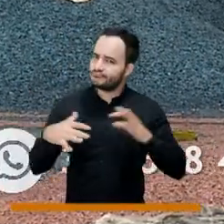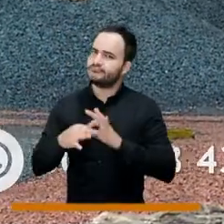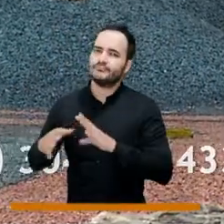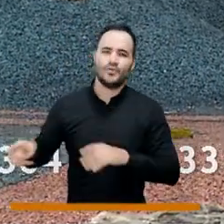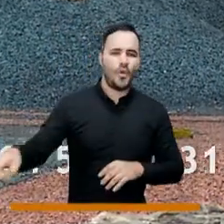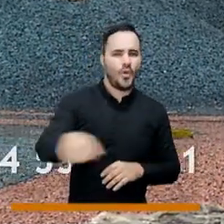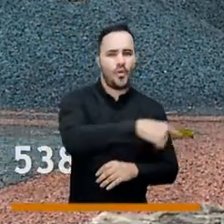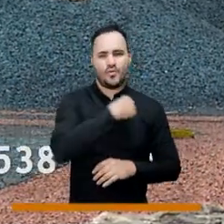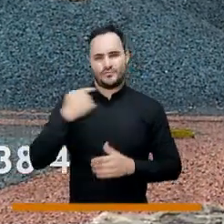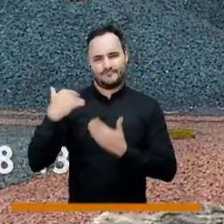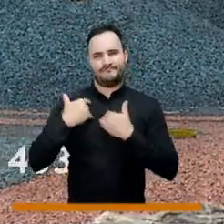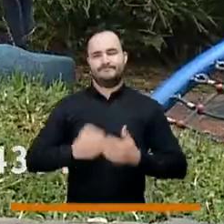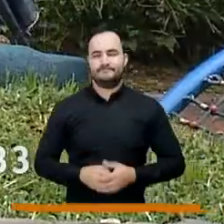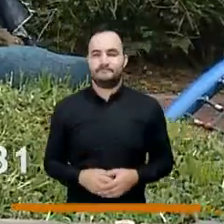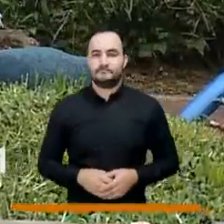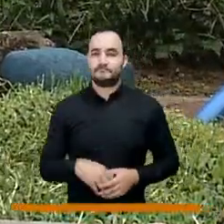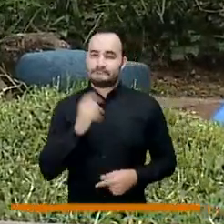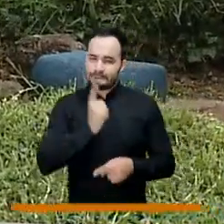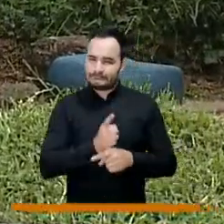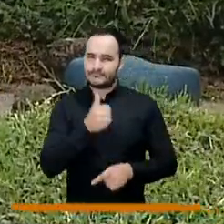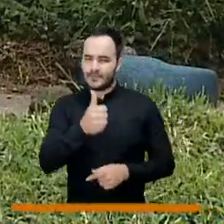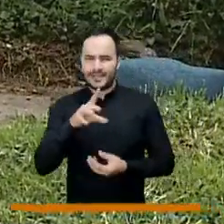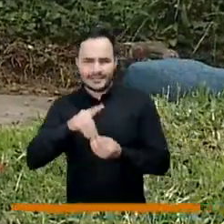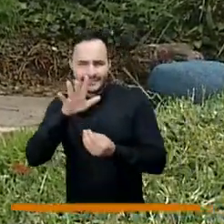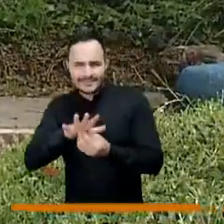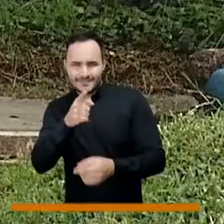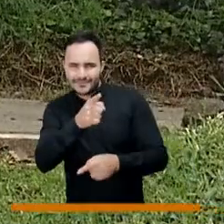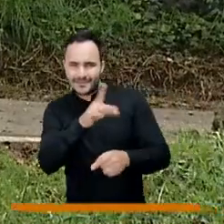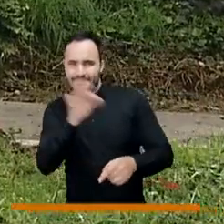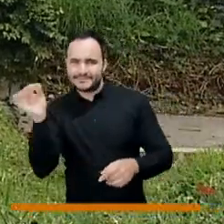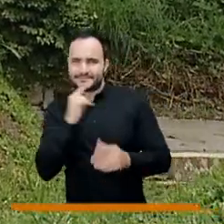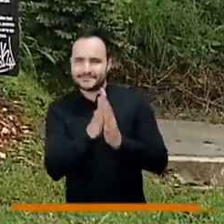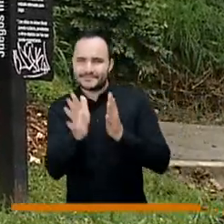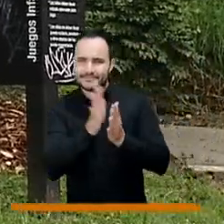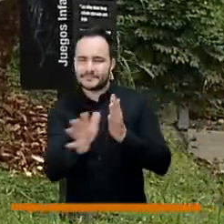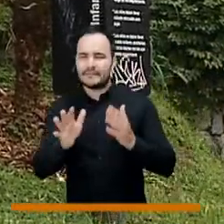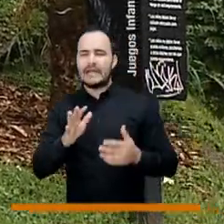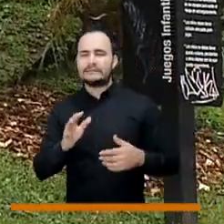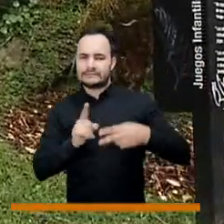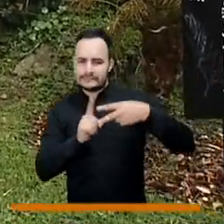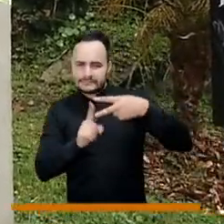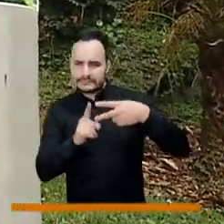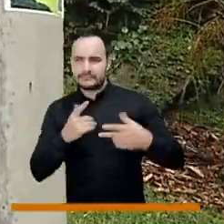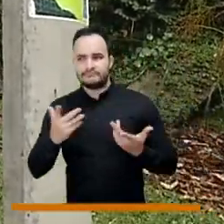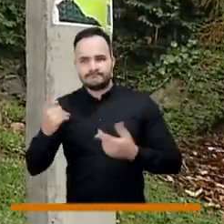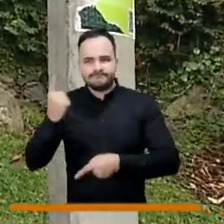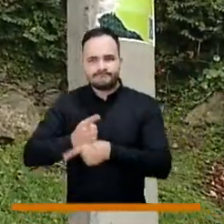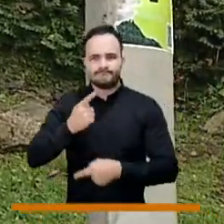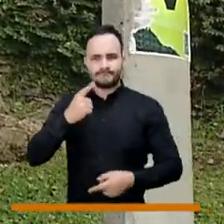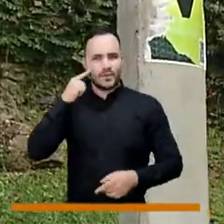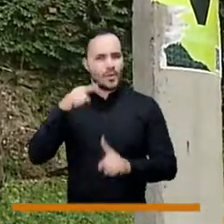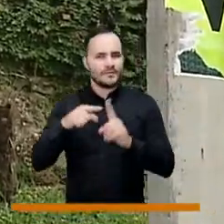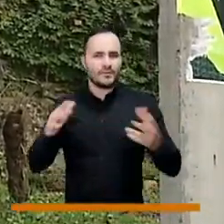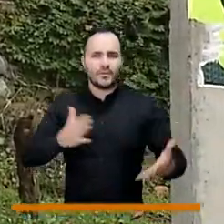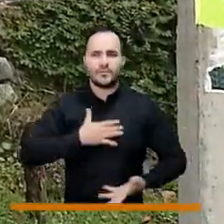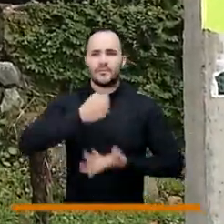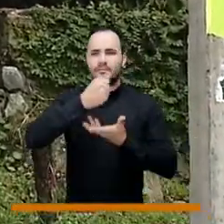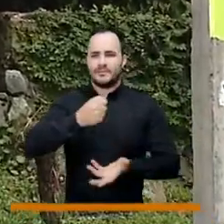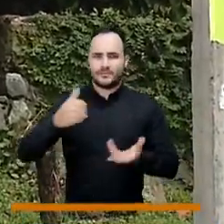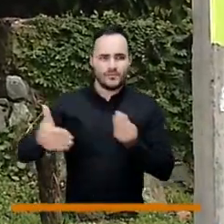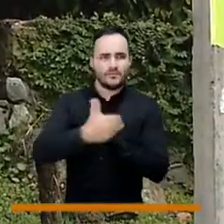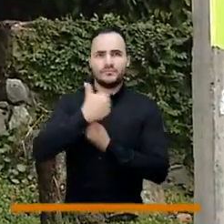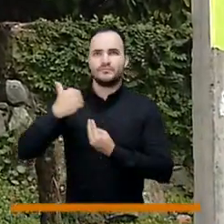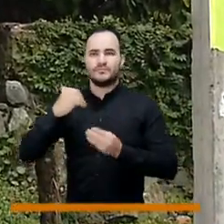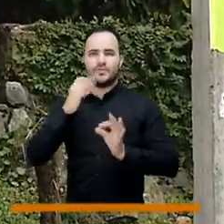necesitamos trabajar juntos todos. Concejal, a propósito de los distritos, el distrito de San Ignacio y Perpetuo Socorro, que son